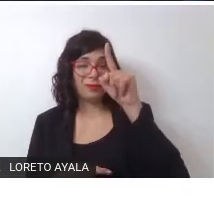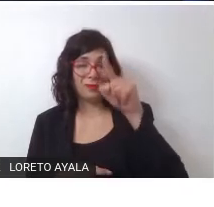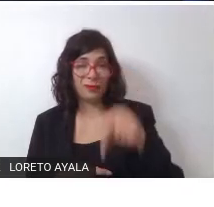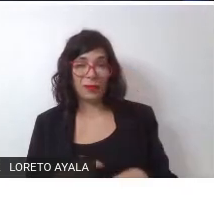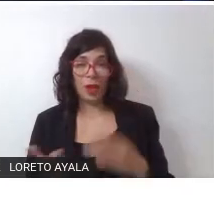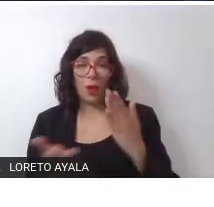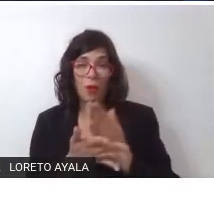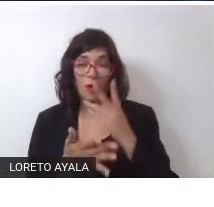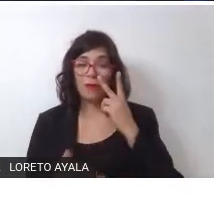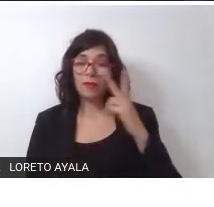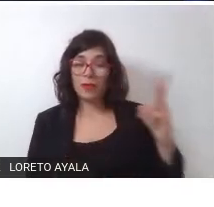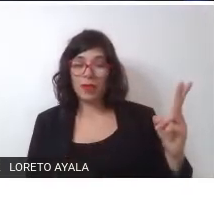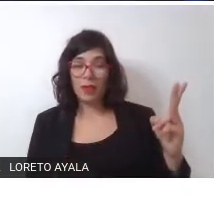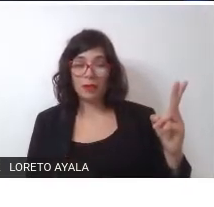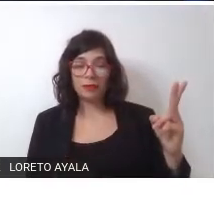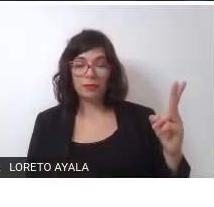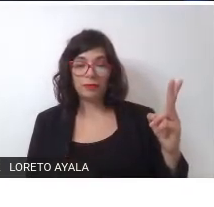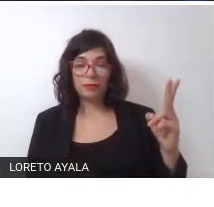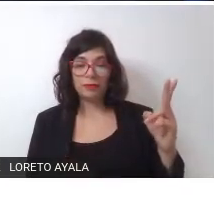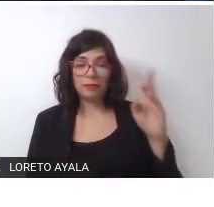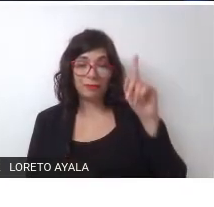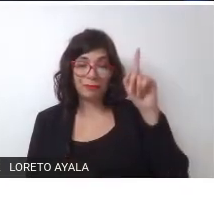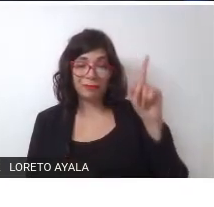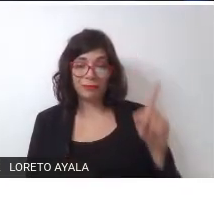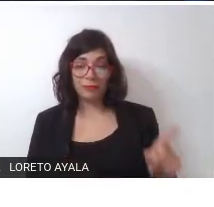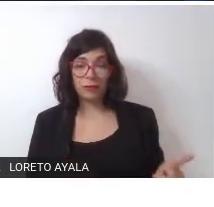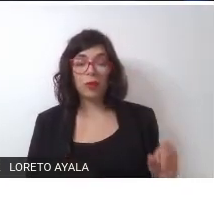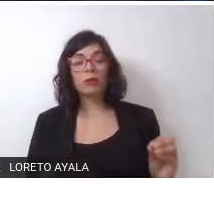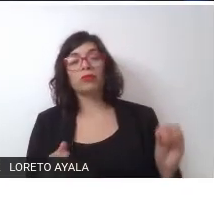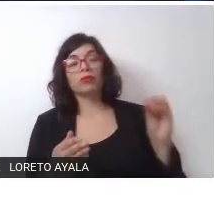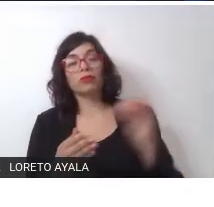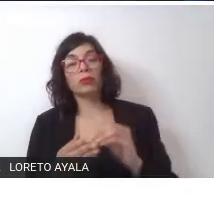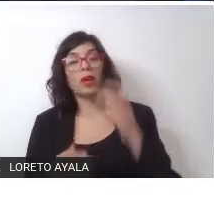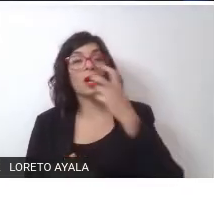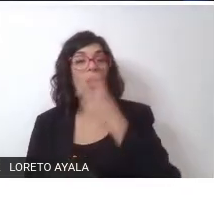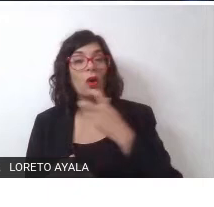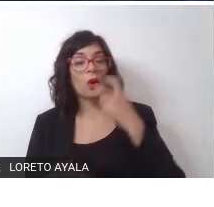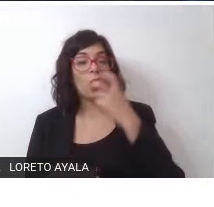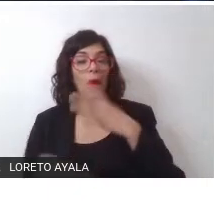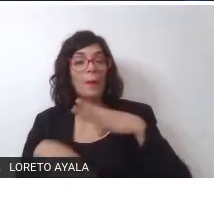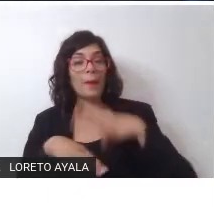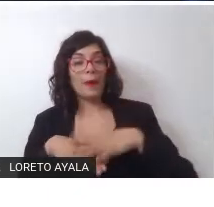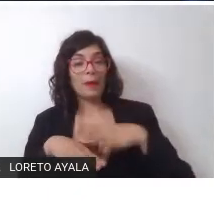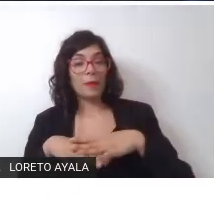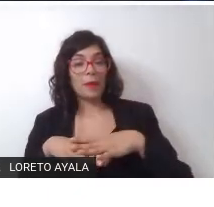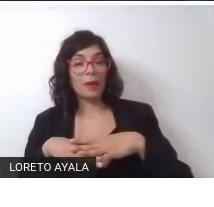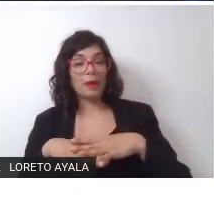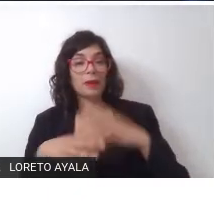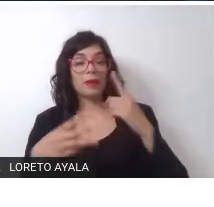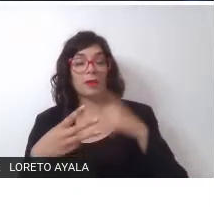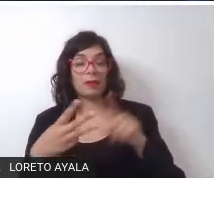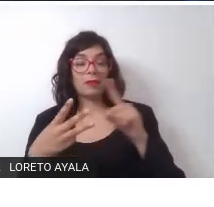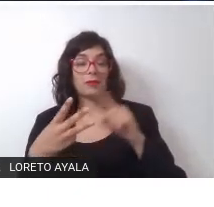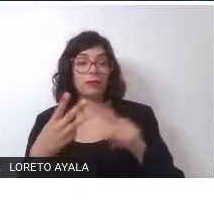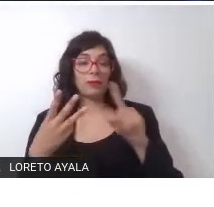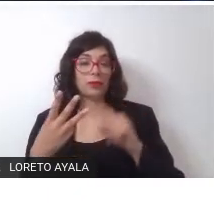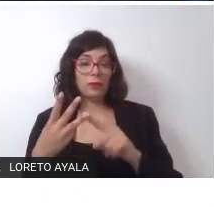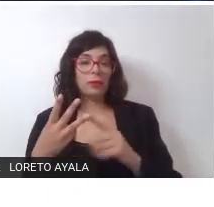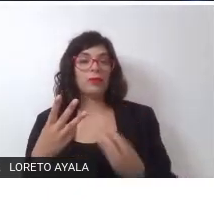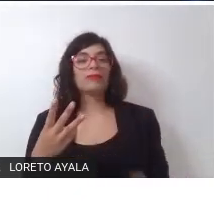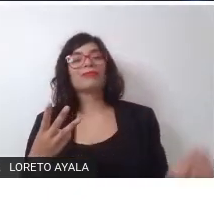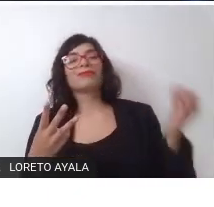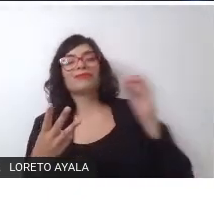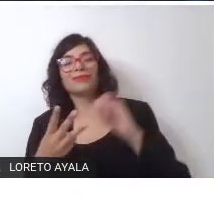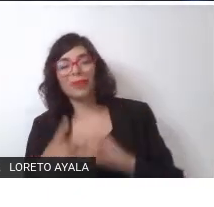educacionales incluyeron lenguaje, matemática, otra asignatura, e incluyeron educación